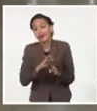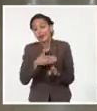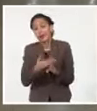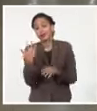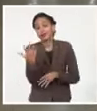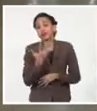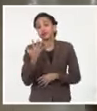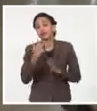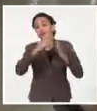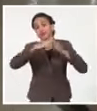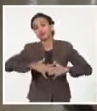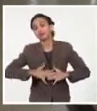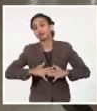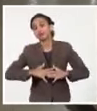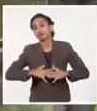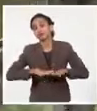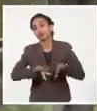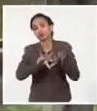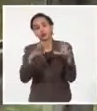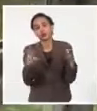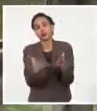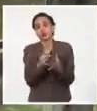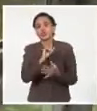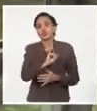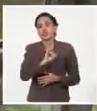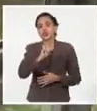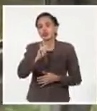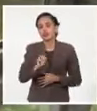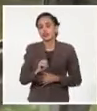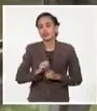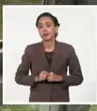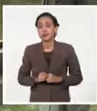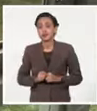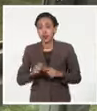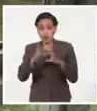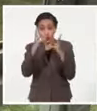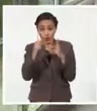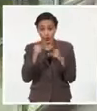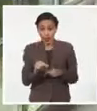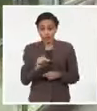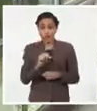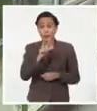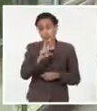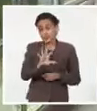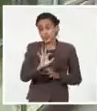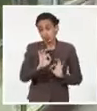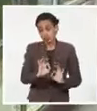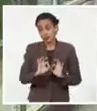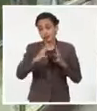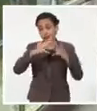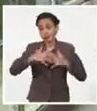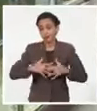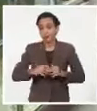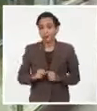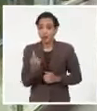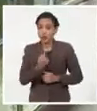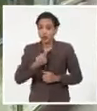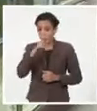se destruyeron de la totalidad, de los 630, esos 25. El sector está trabajando muy fuerte